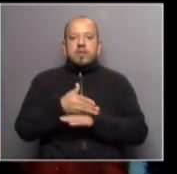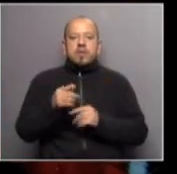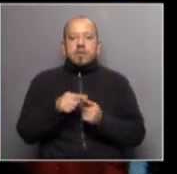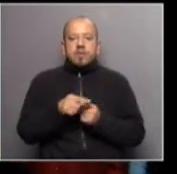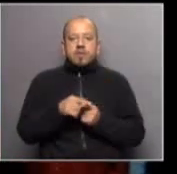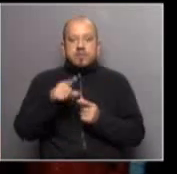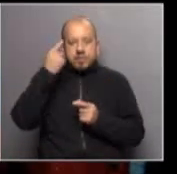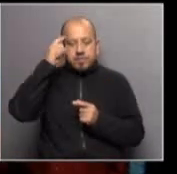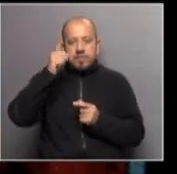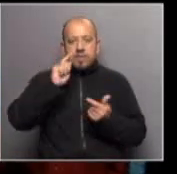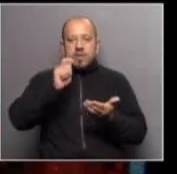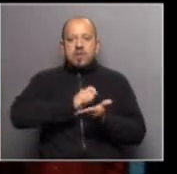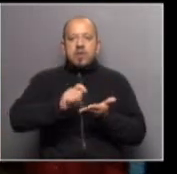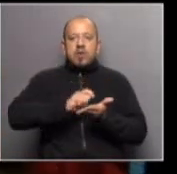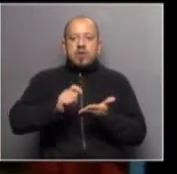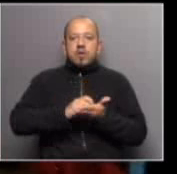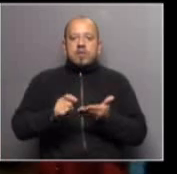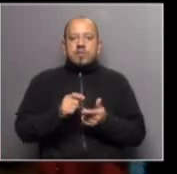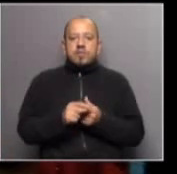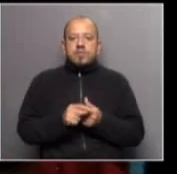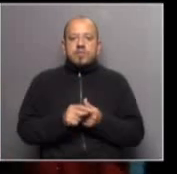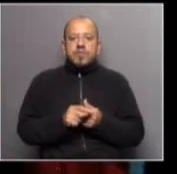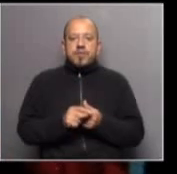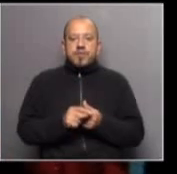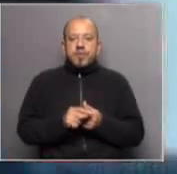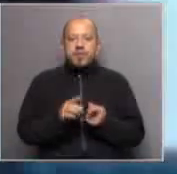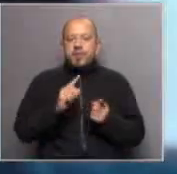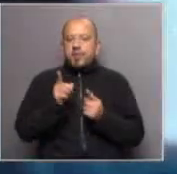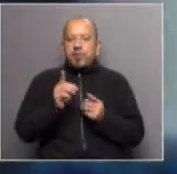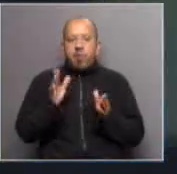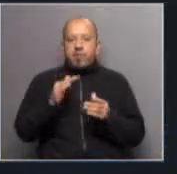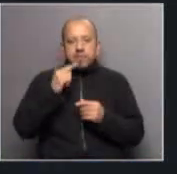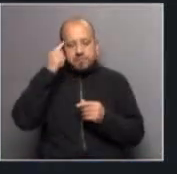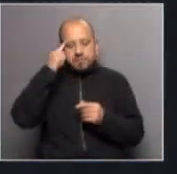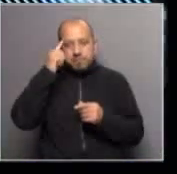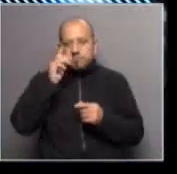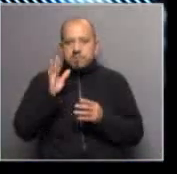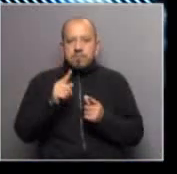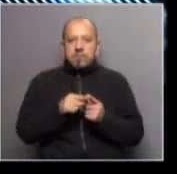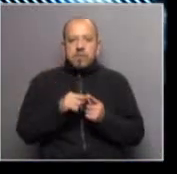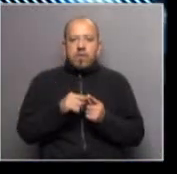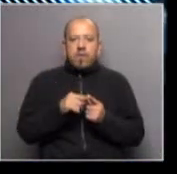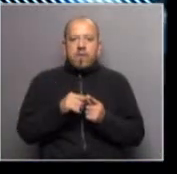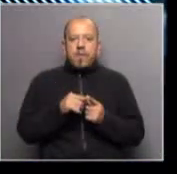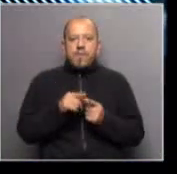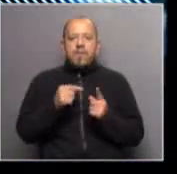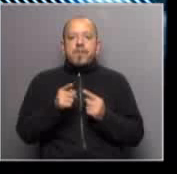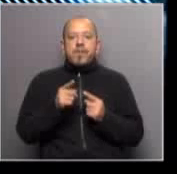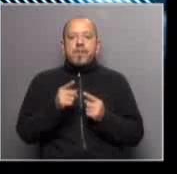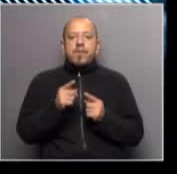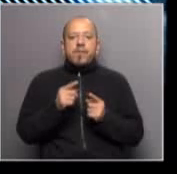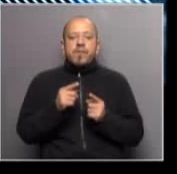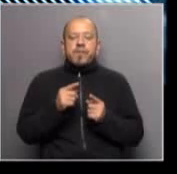ocurrió y la anotaste en un papelito algo o sos de esos que le queda en memoria? ¿Te lo acordaste? Me lo guardé, pero además me lo guardé